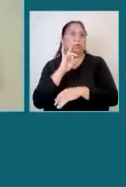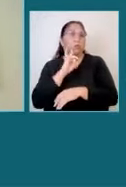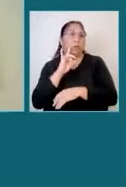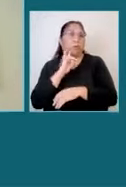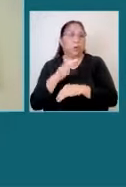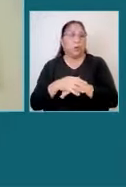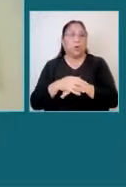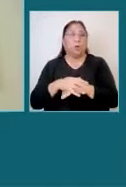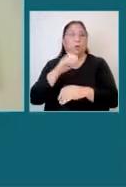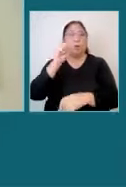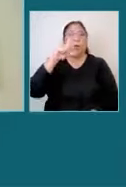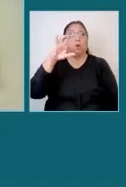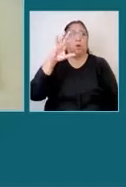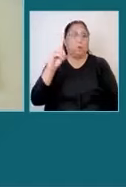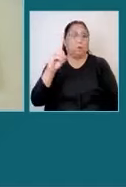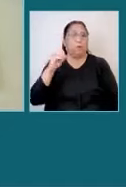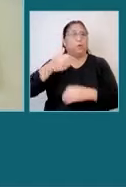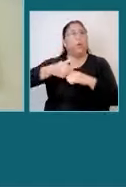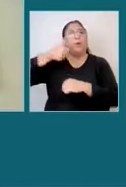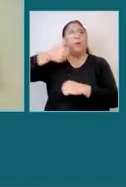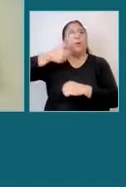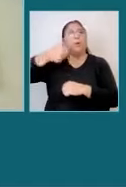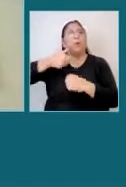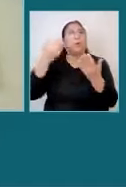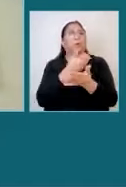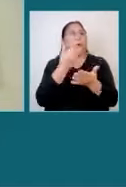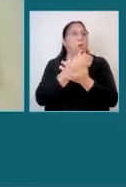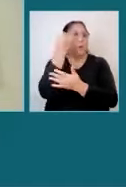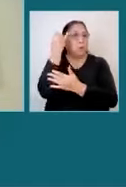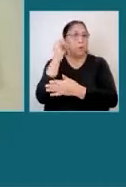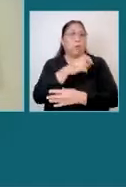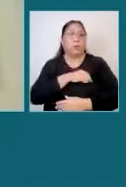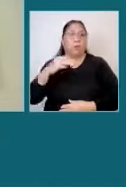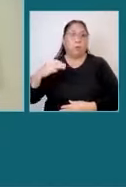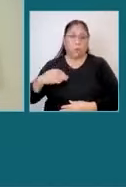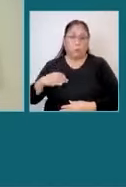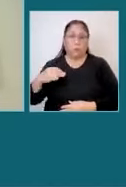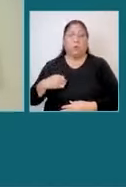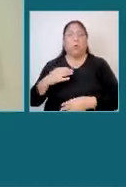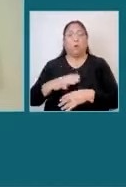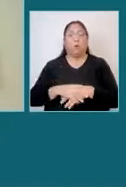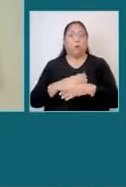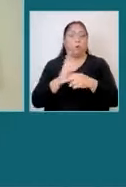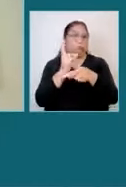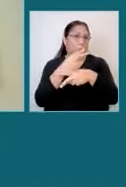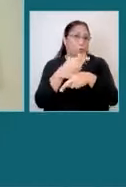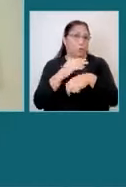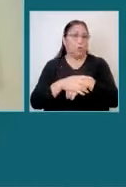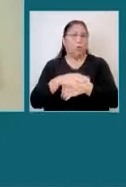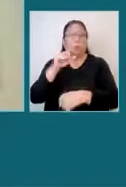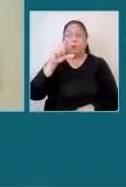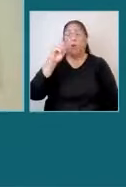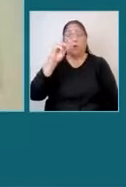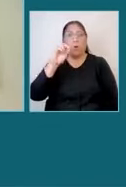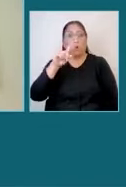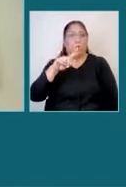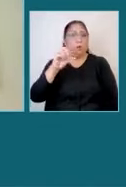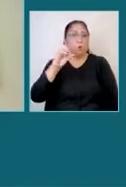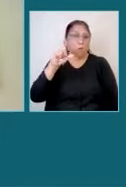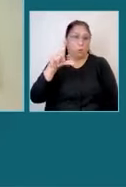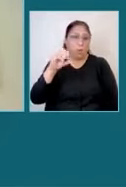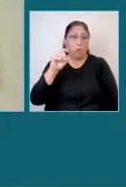el señor Alfonso Achinelli, director de innovación del Ministerio de Producción, PRODUCE, el señor Gonzalo Villarán Elías, jefe